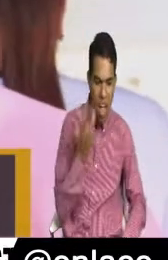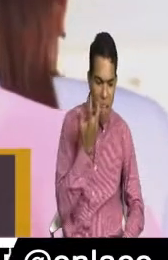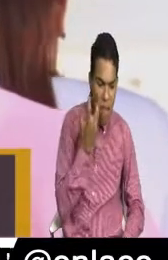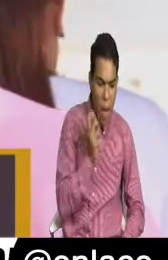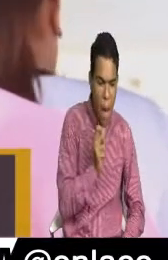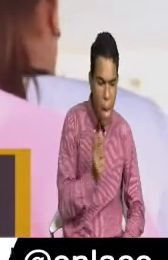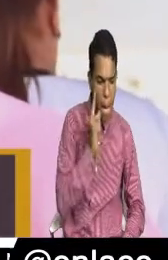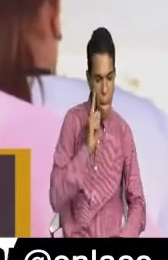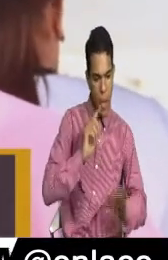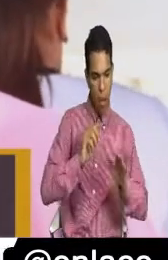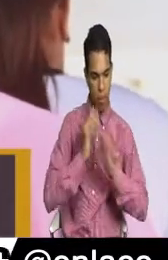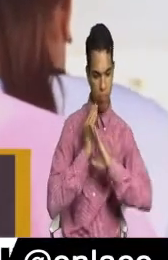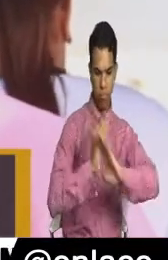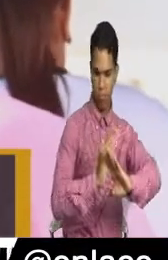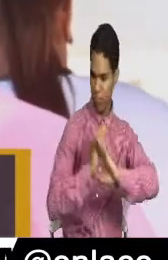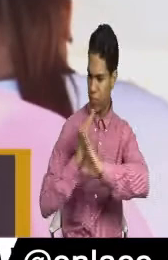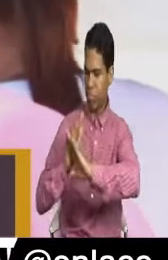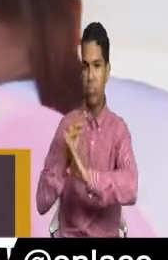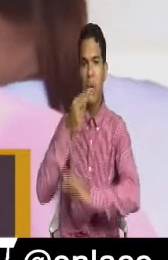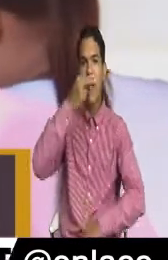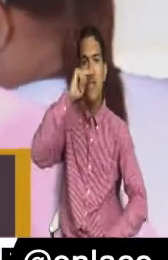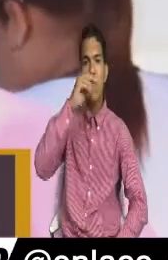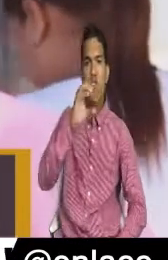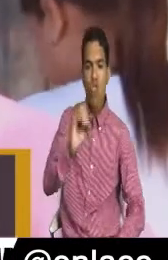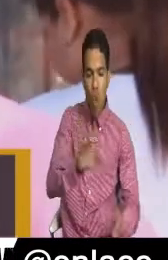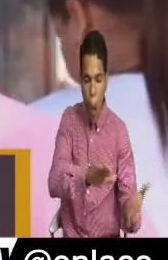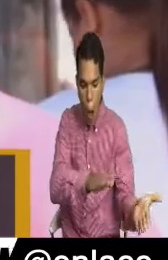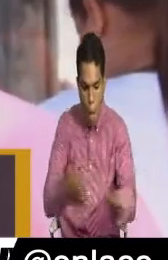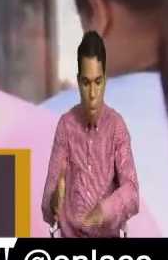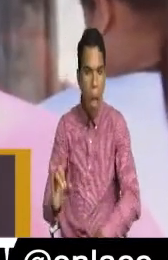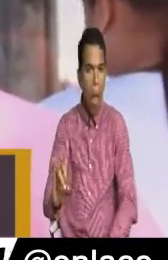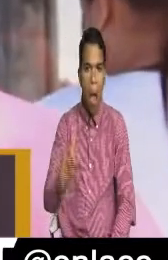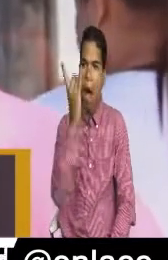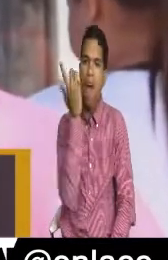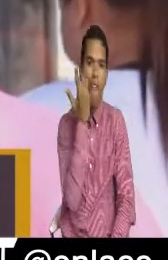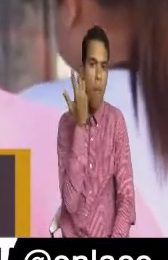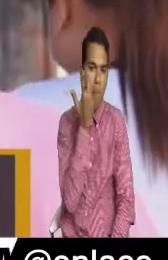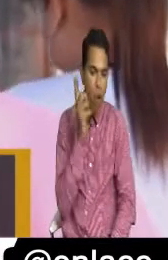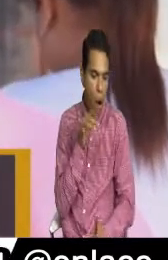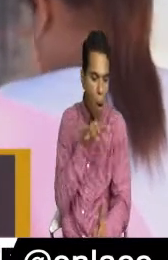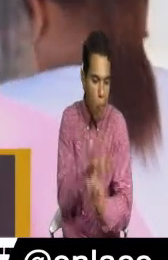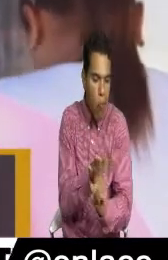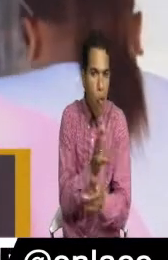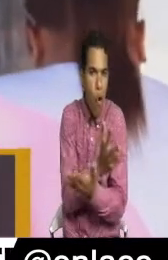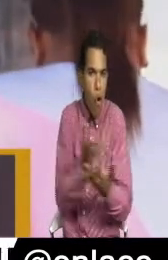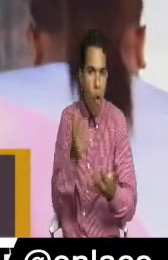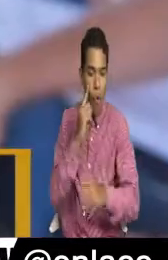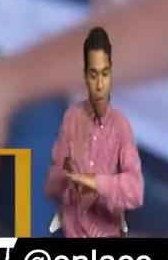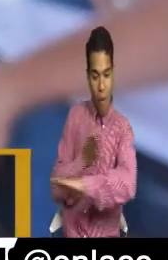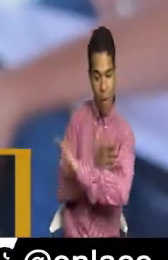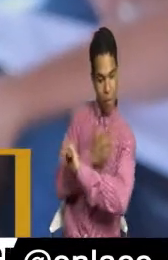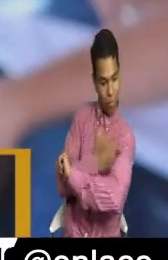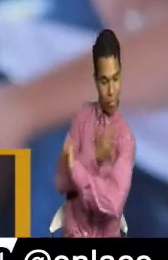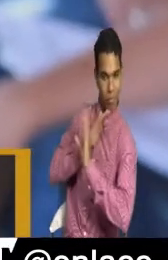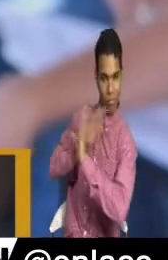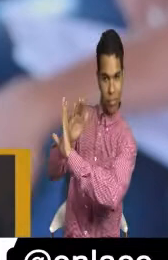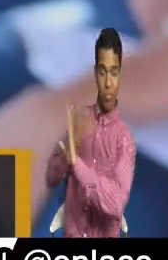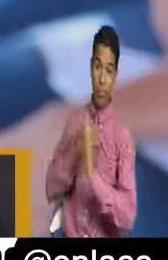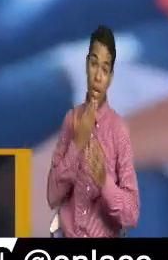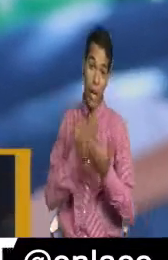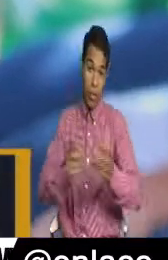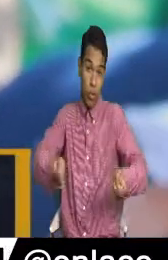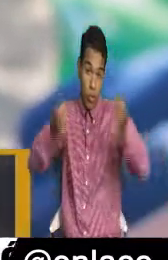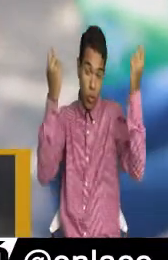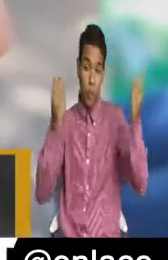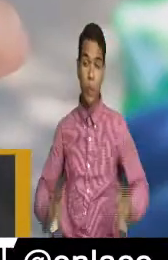un solo niño muerto por causa de enfermedades que pudieron ser prevenibles con las vacunas. Alrededor de 1.100 dosis